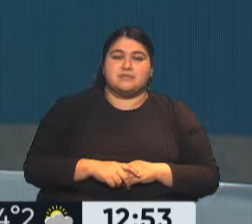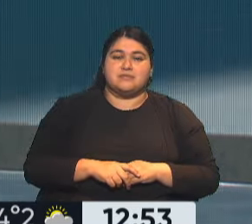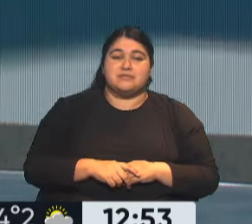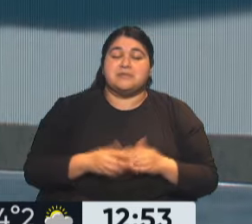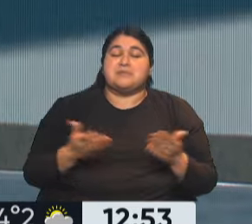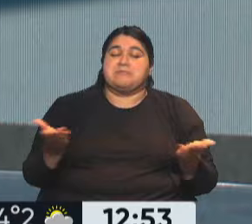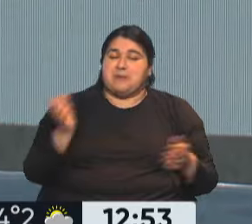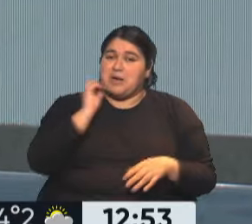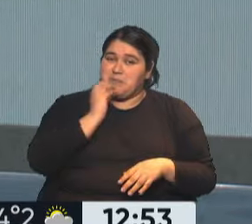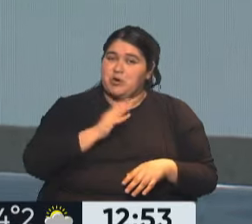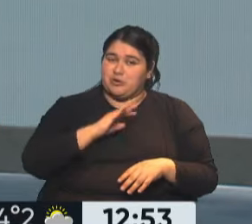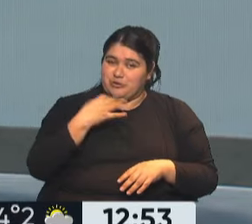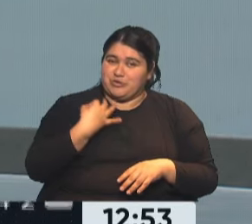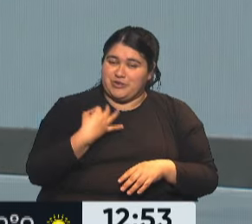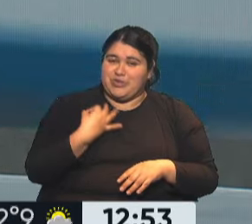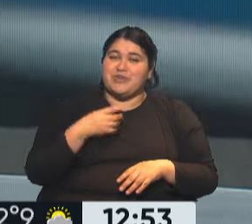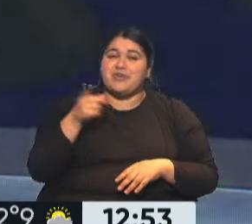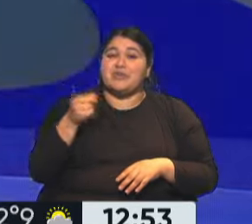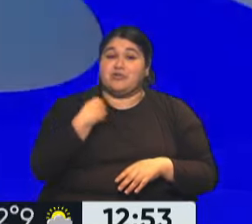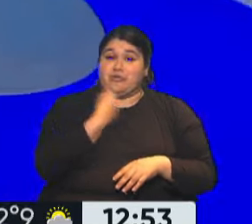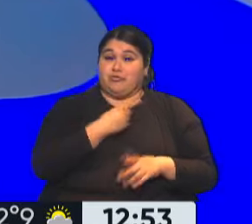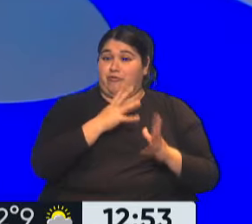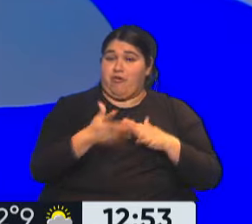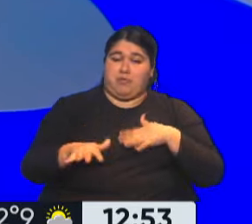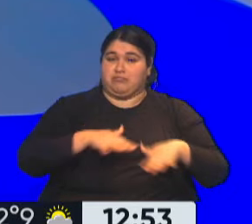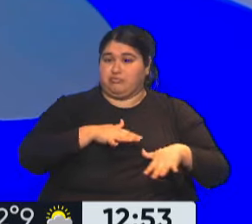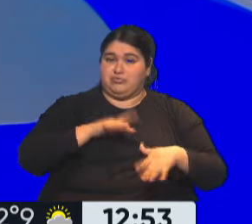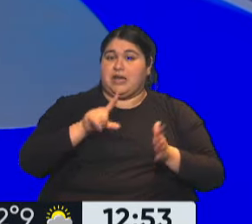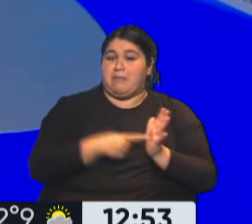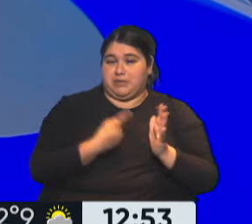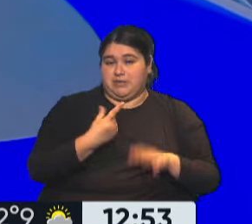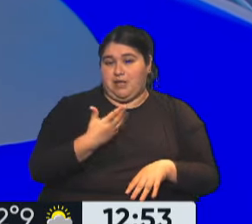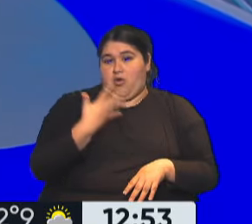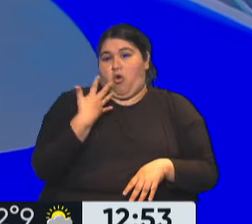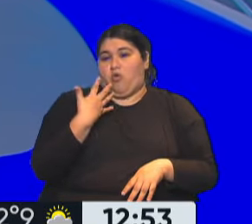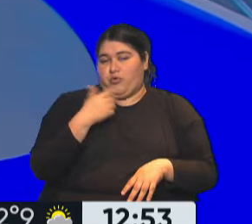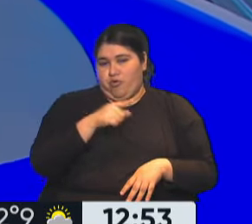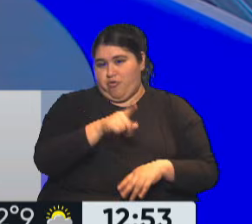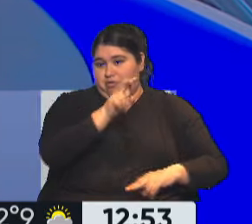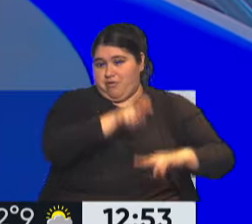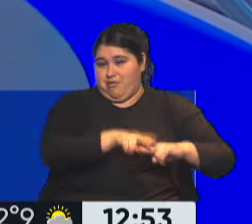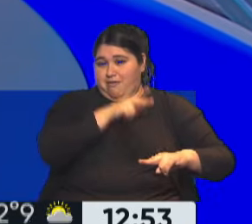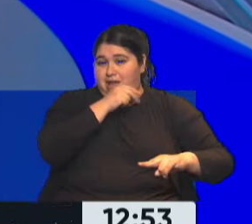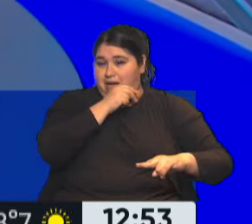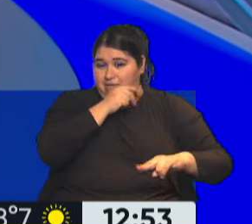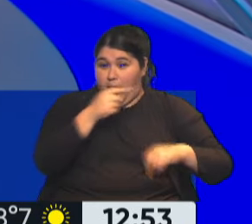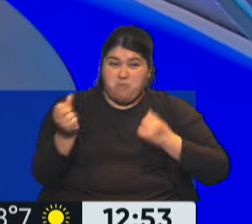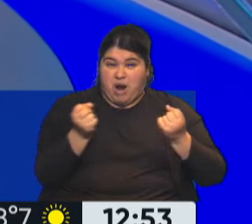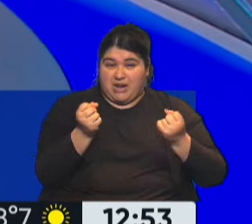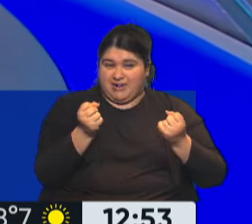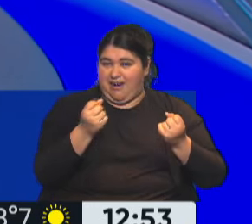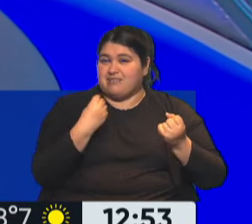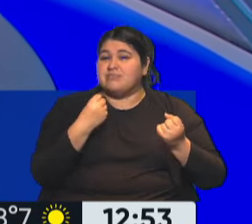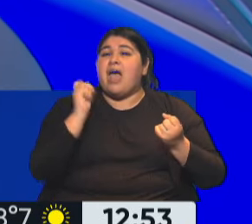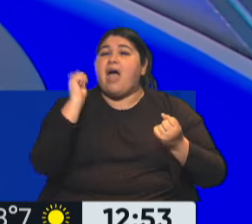Bueno, una maravilla, ¿eh? Como manejamos los porteños, no te asustes que no maneje nadie, porque la verdad que es preferible que no maneje nadie. Aparte, ¿a quién hacemos la